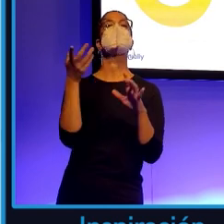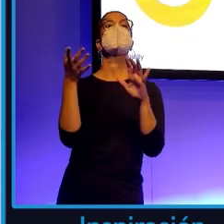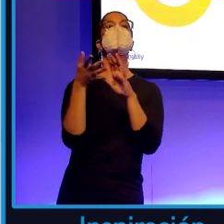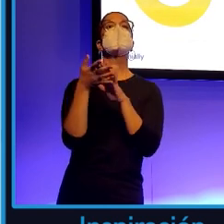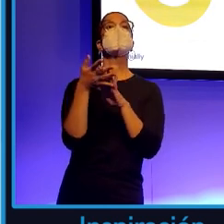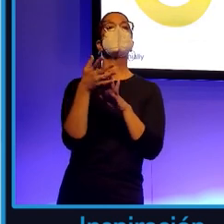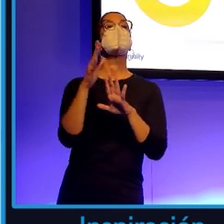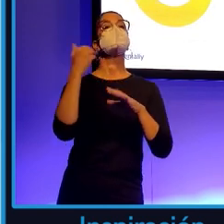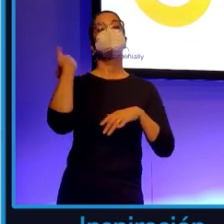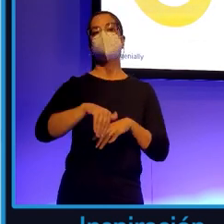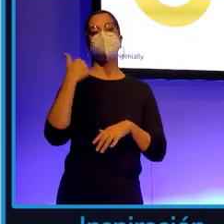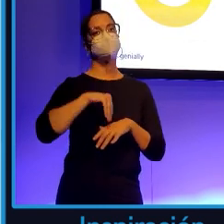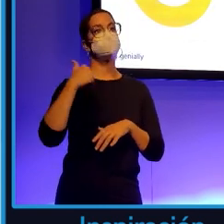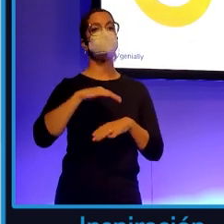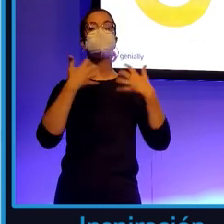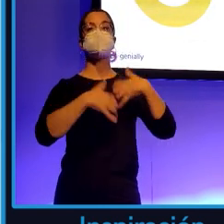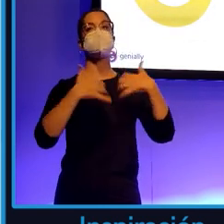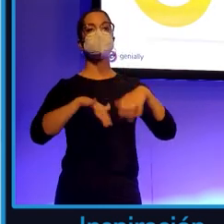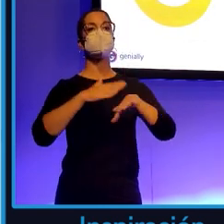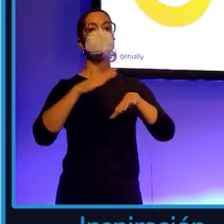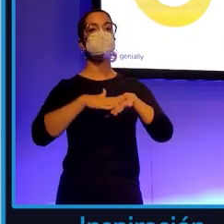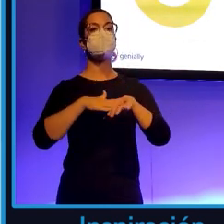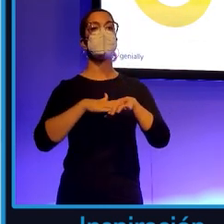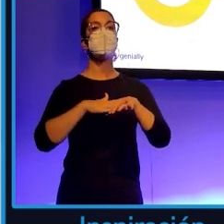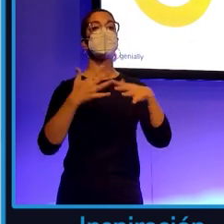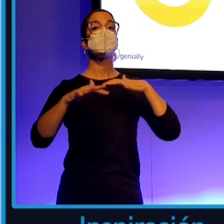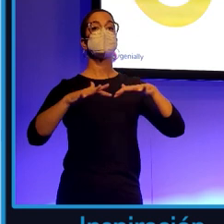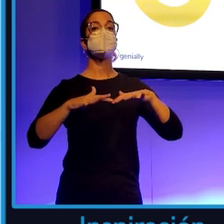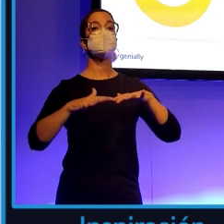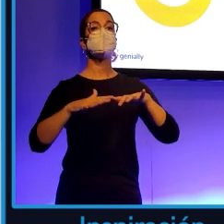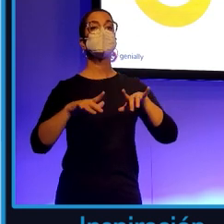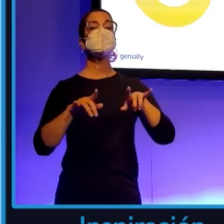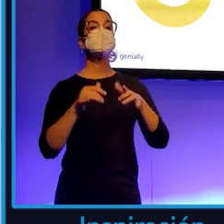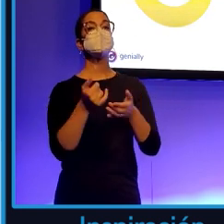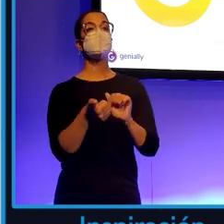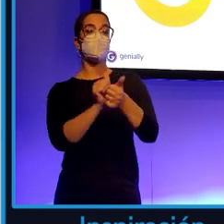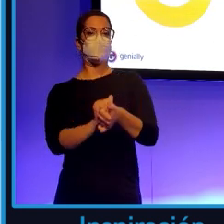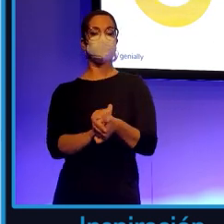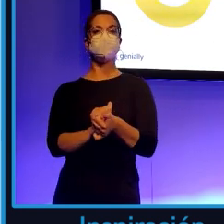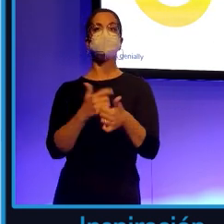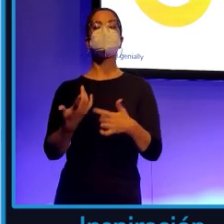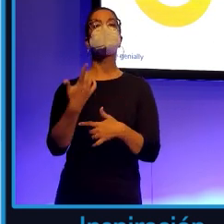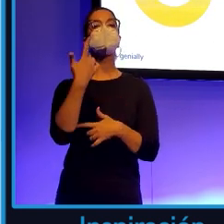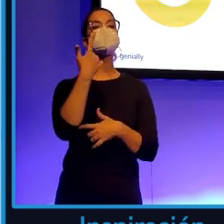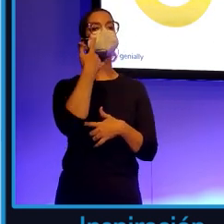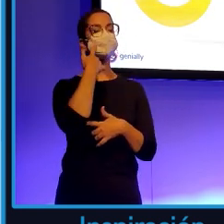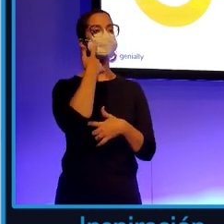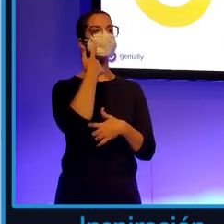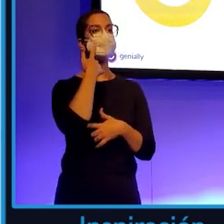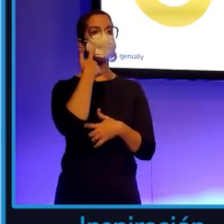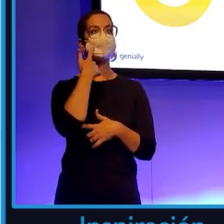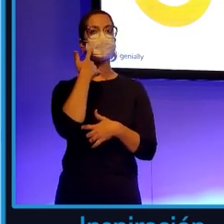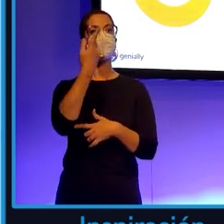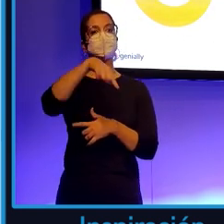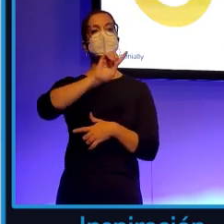para simular terremotos tsunamis y demás fíjense todo lo que puede haber por ahí con lo cual todas estas iniciativas sin problema nos tienen a vuestra mano